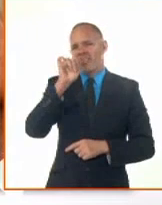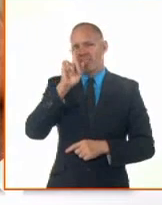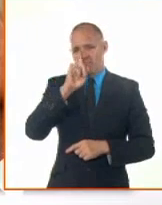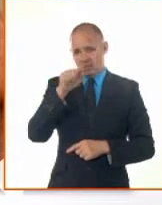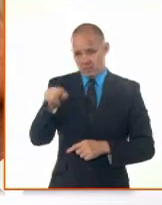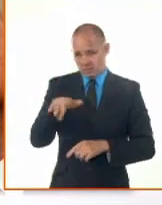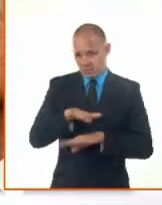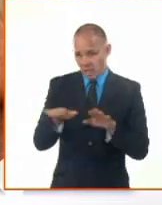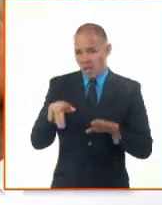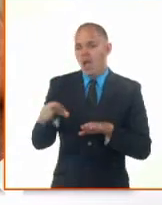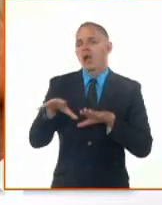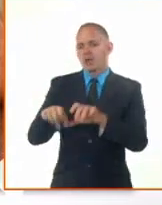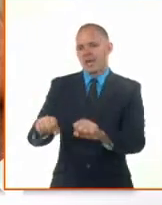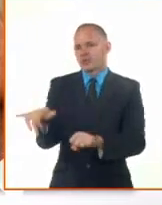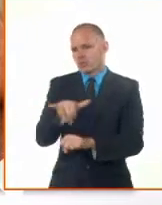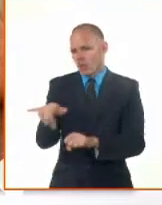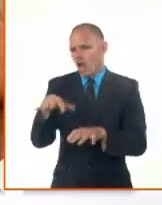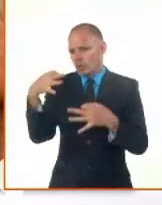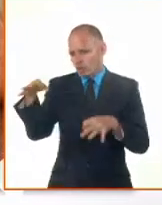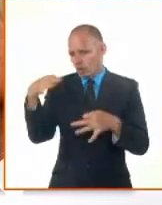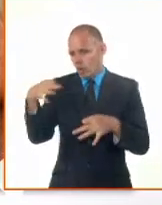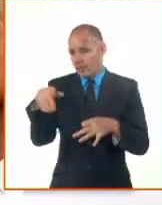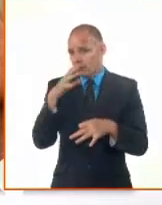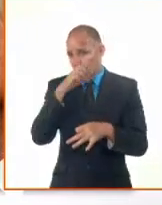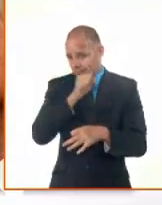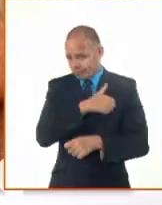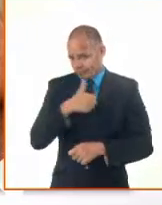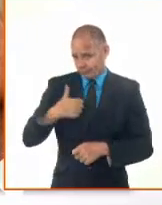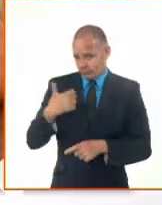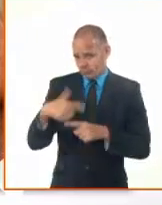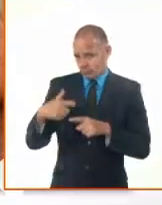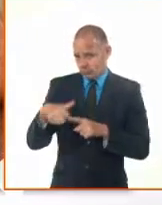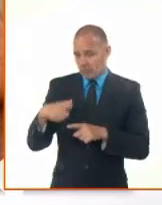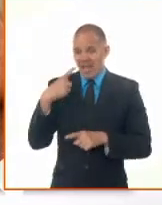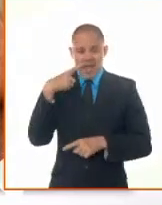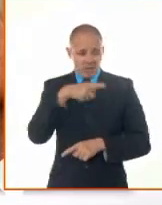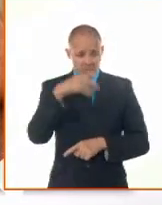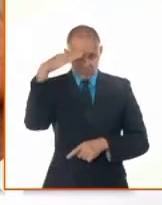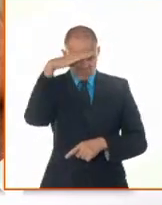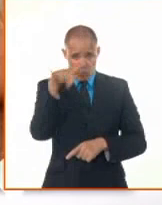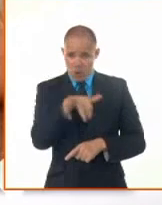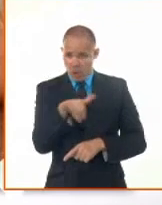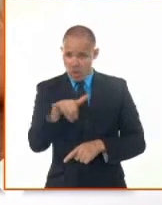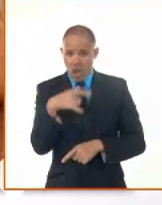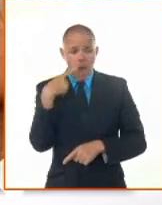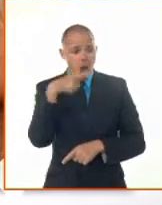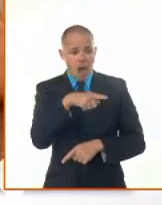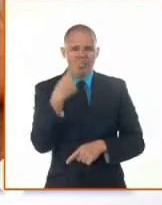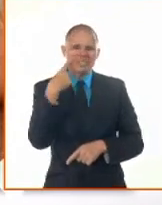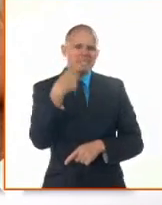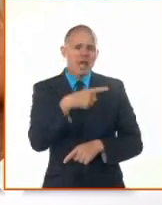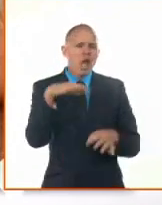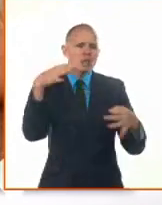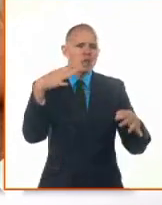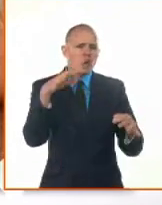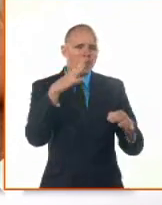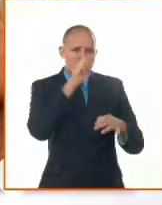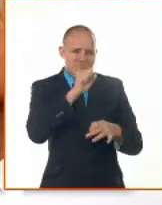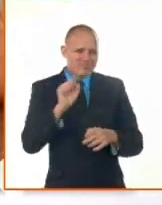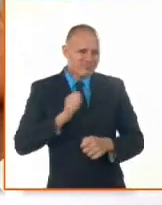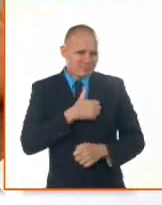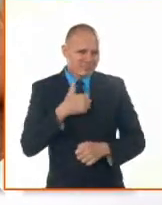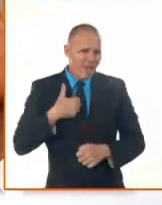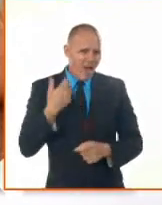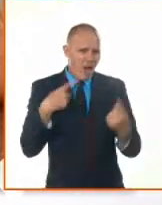cajas de documentos secretos en su casa después se determina como presidente que no podían estar ahí eso es una